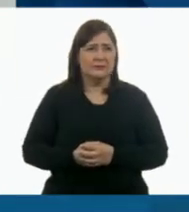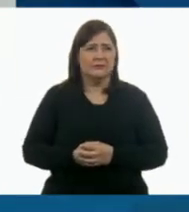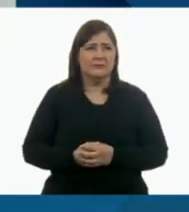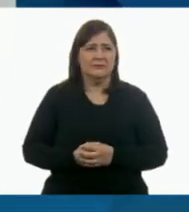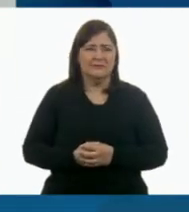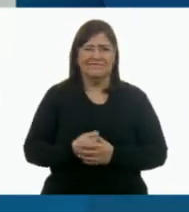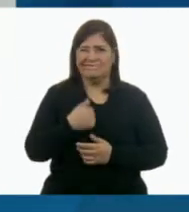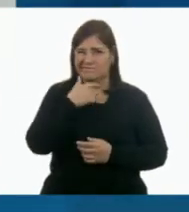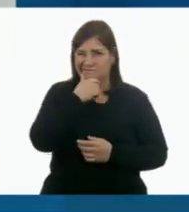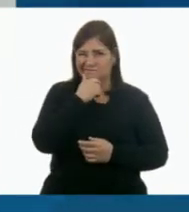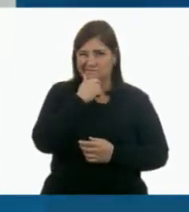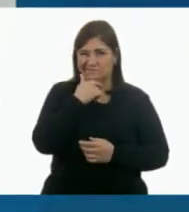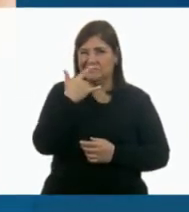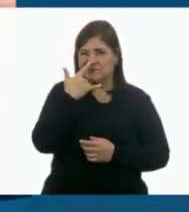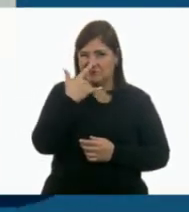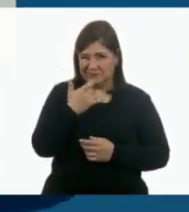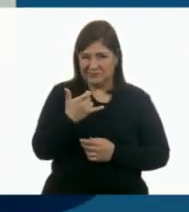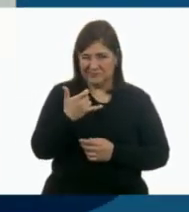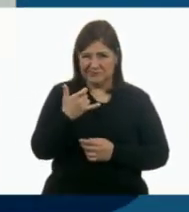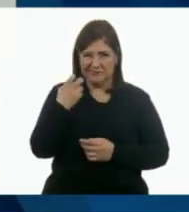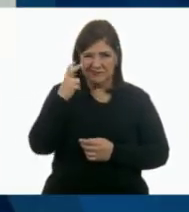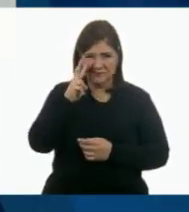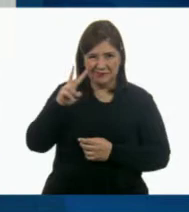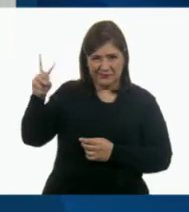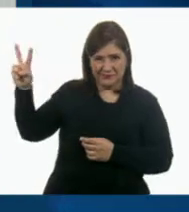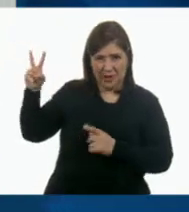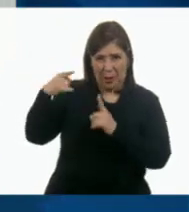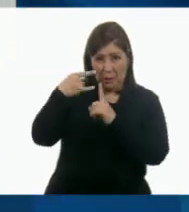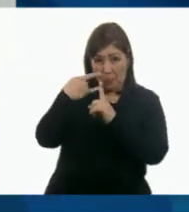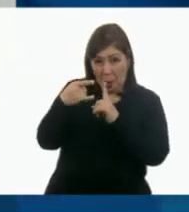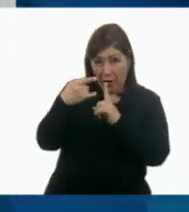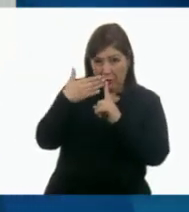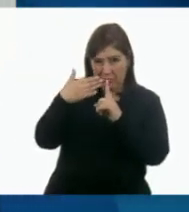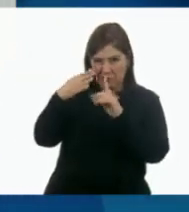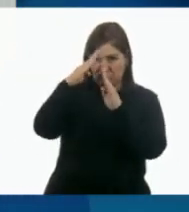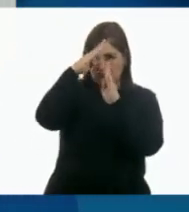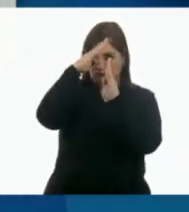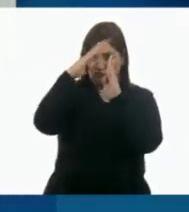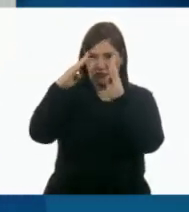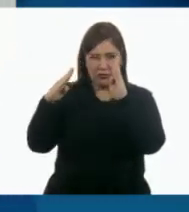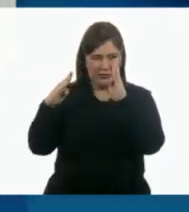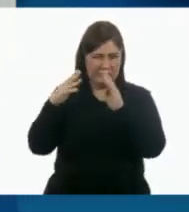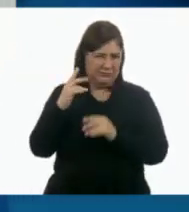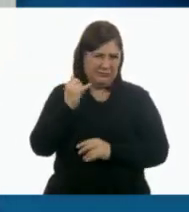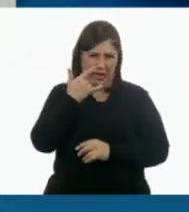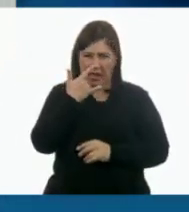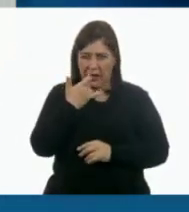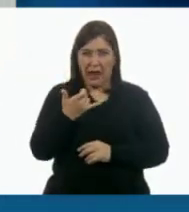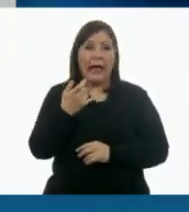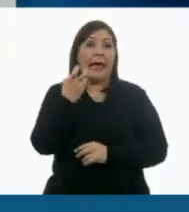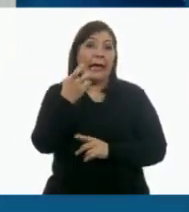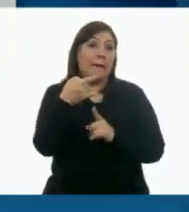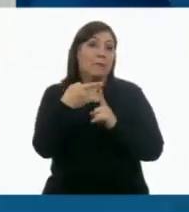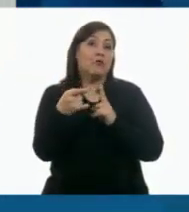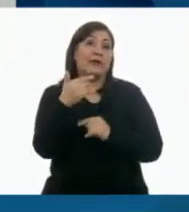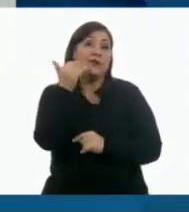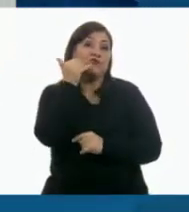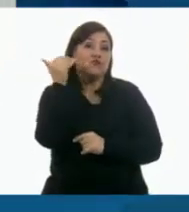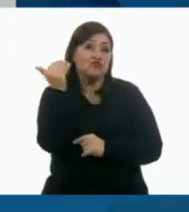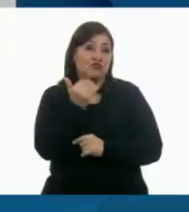Pues está raro. Es una puerta muy extraña, ¿no? Es que está chueca. Es una puerta chueca.